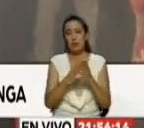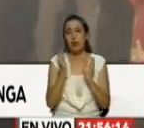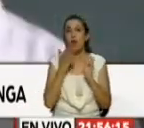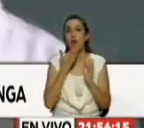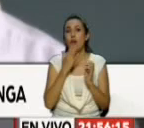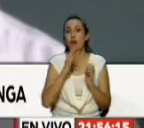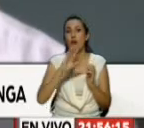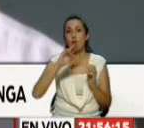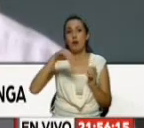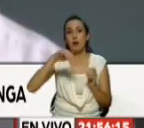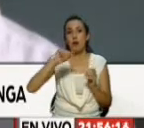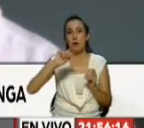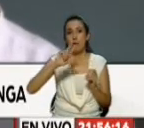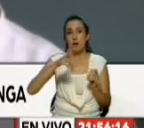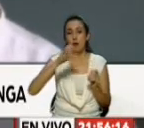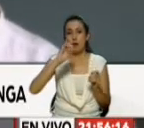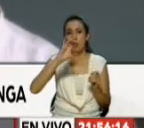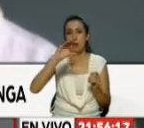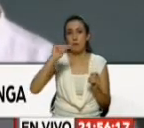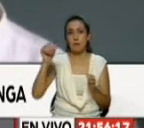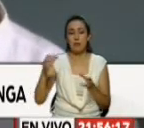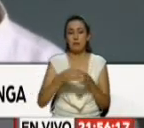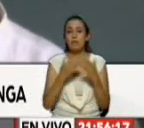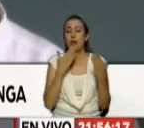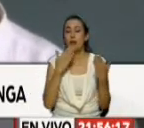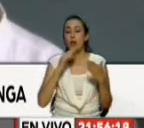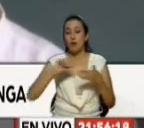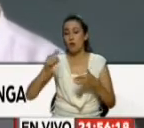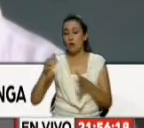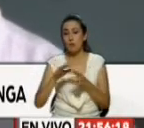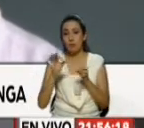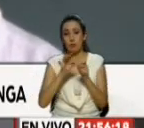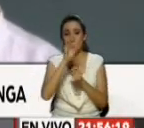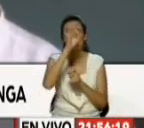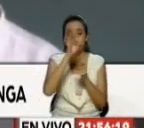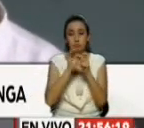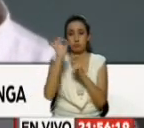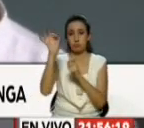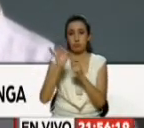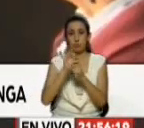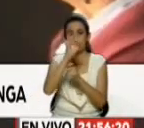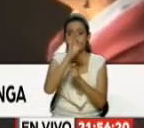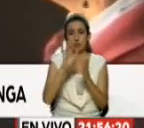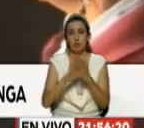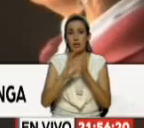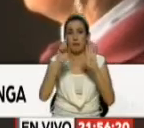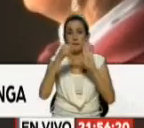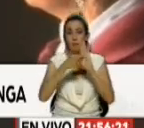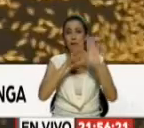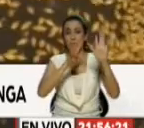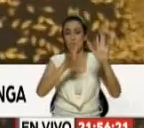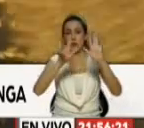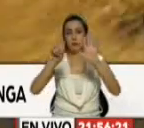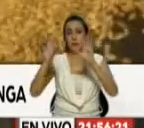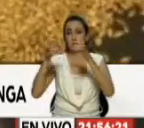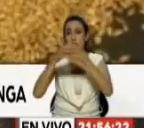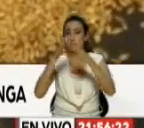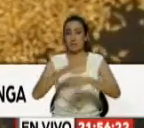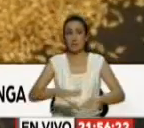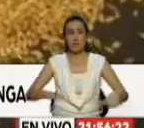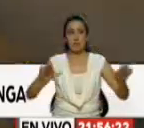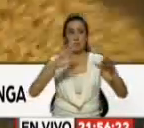máchica. Conozcan cómo se hacía la máchica, cómo se hacía el resto de granos en los años 60. Quienes deseen vivir esta